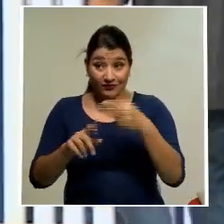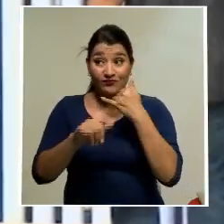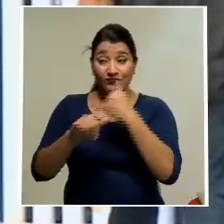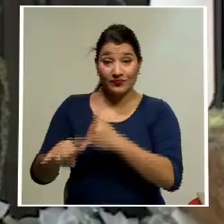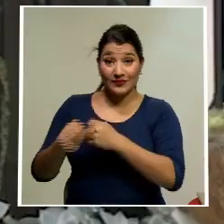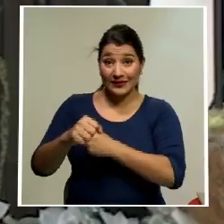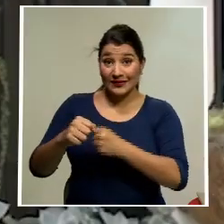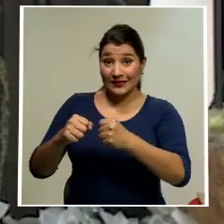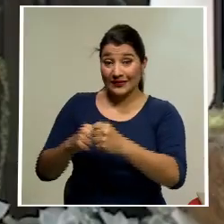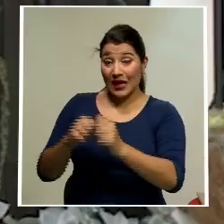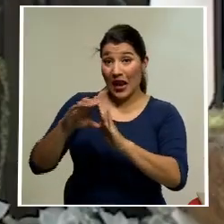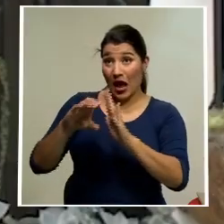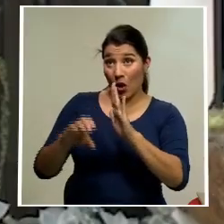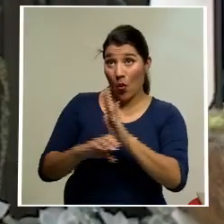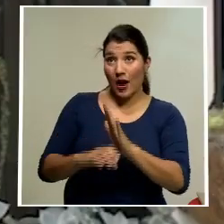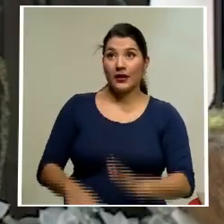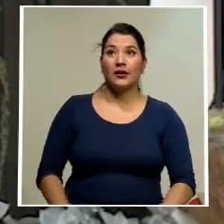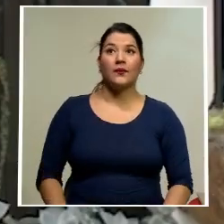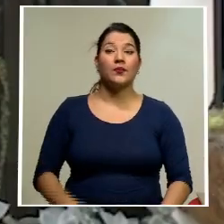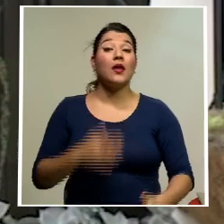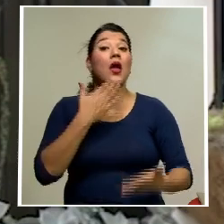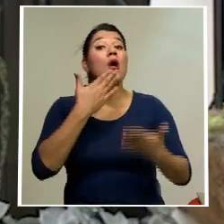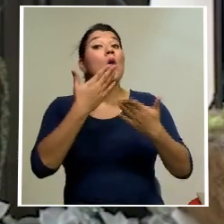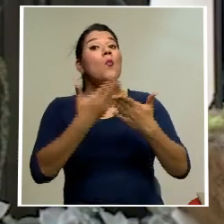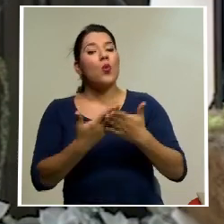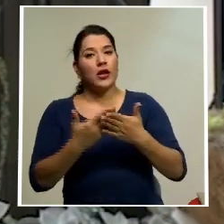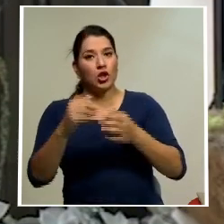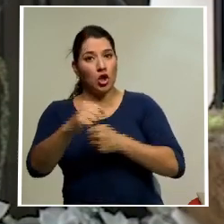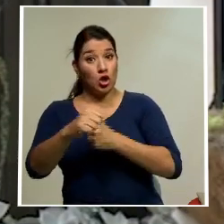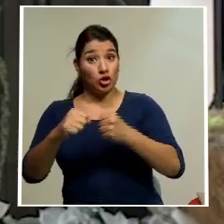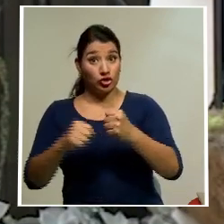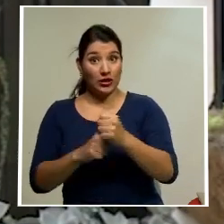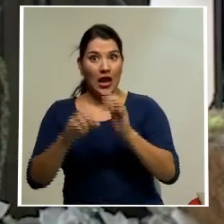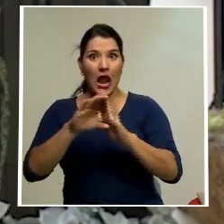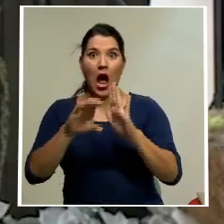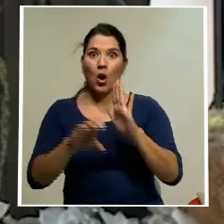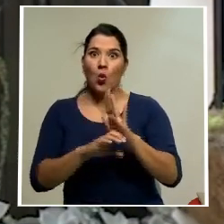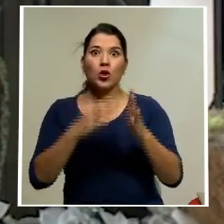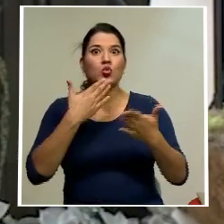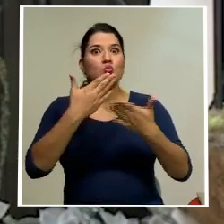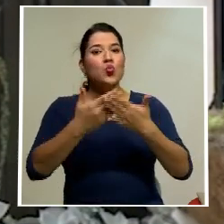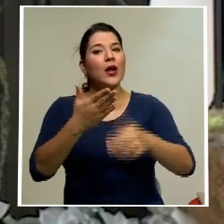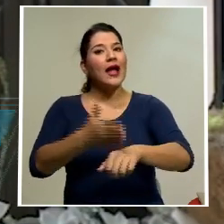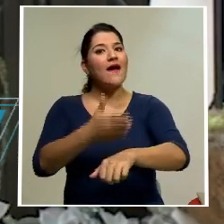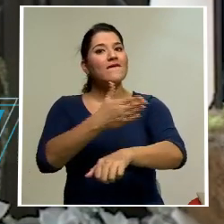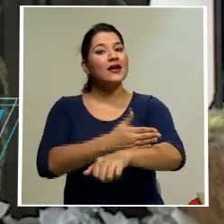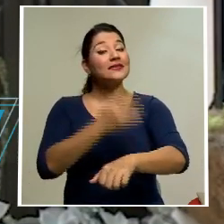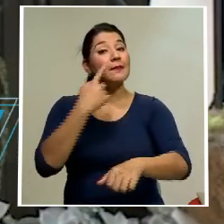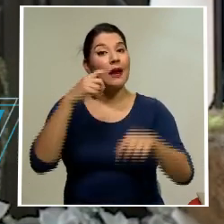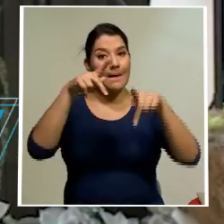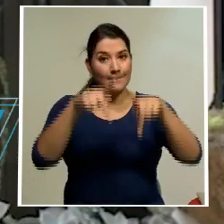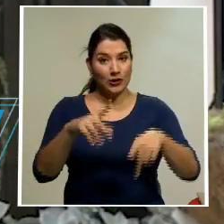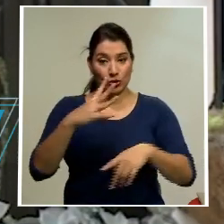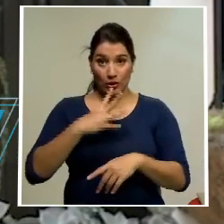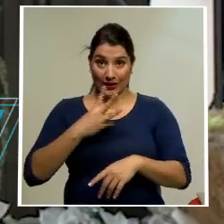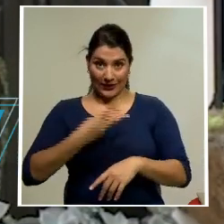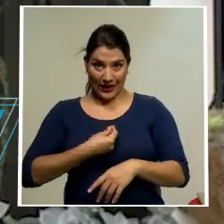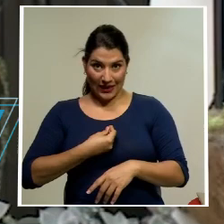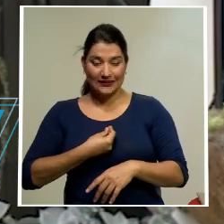Cuarta. Bueno, el fallo de la Sala Constitucional es un gran avance para las personas trans y no